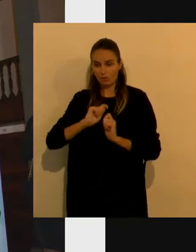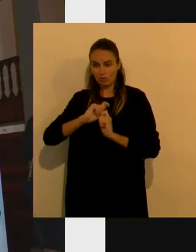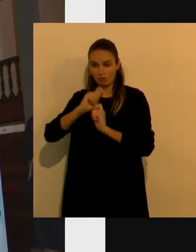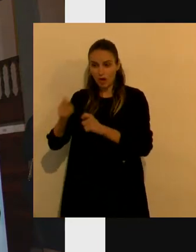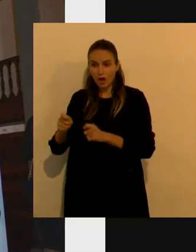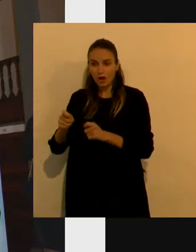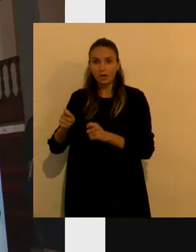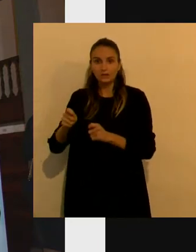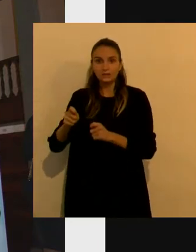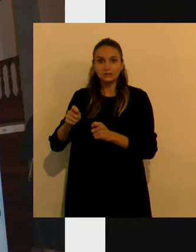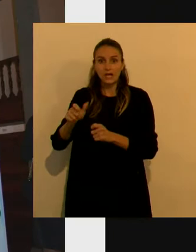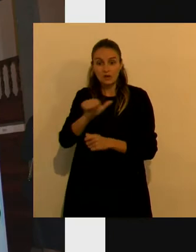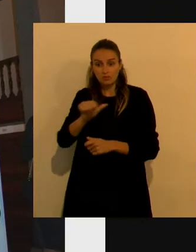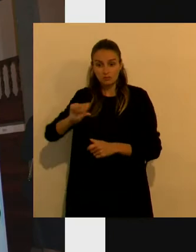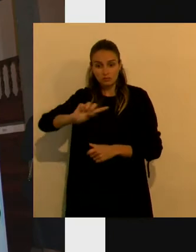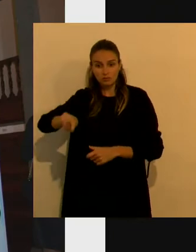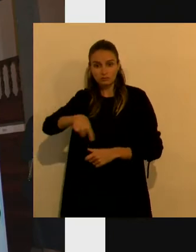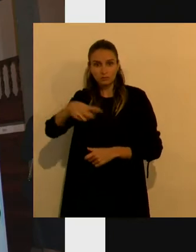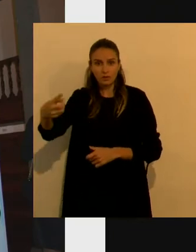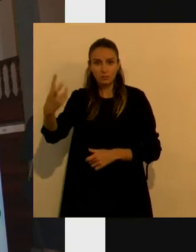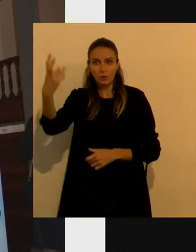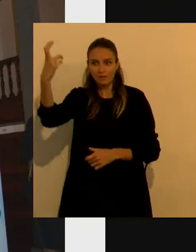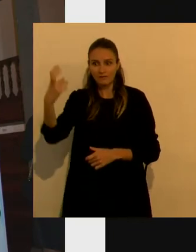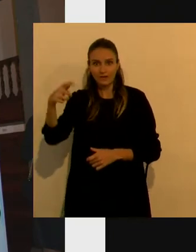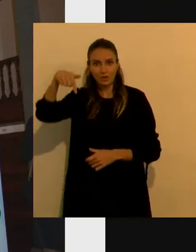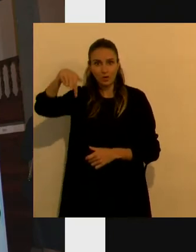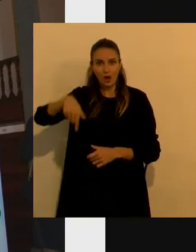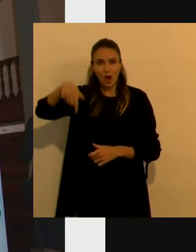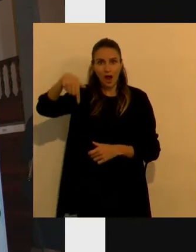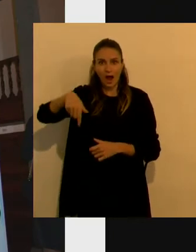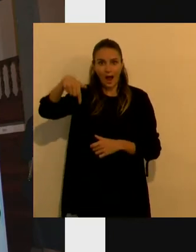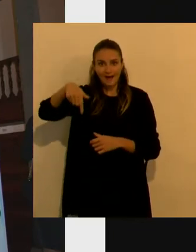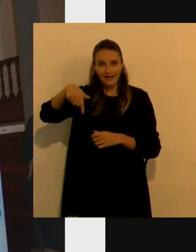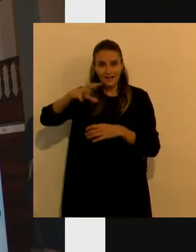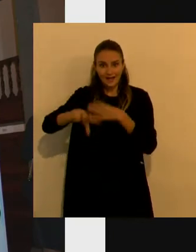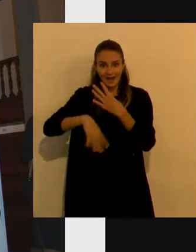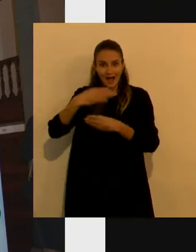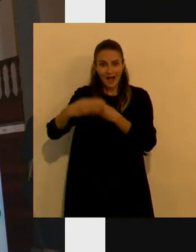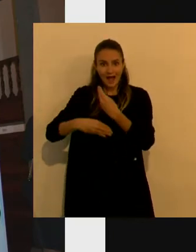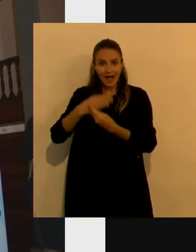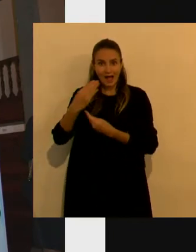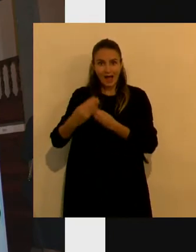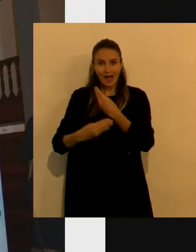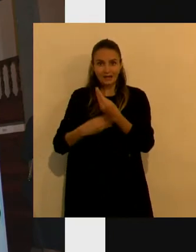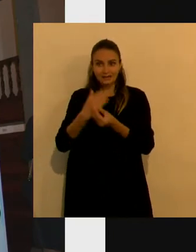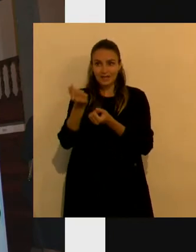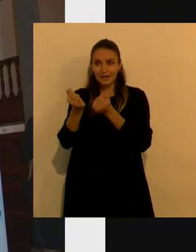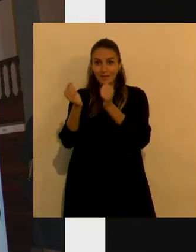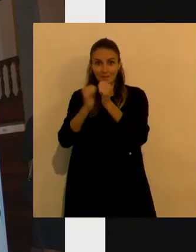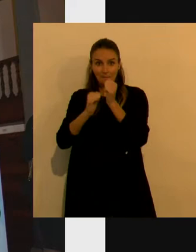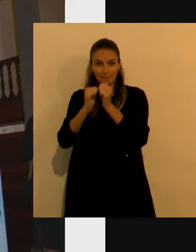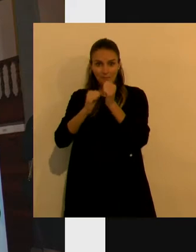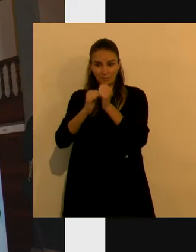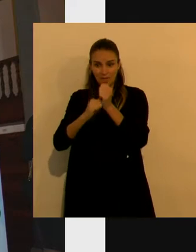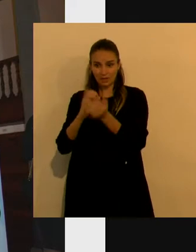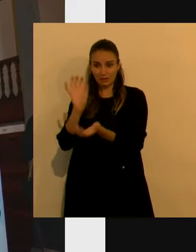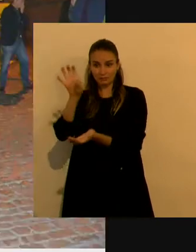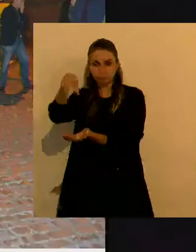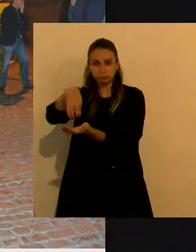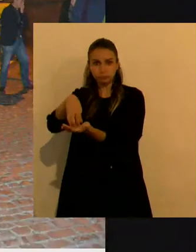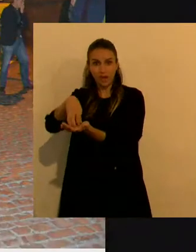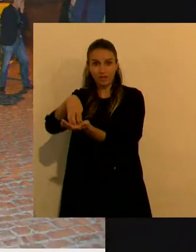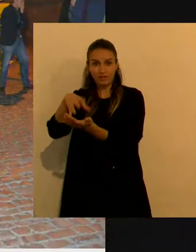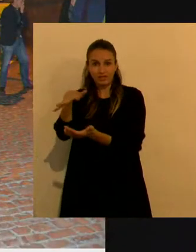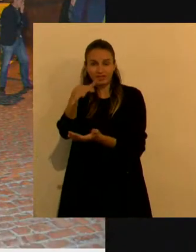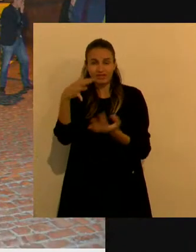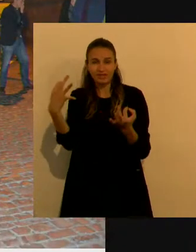una semana después vino aquí a poner la primera piedra de uno de los telescopios Cherenkov que estamos construyendo. No nos lo creíamos nadie, o